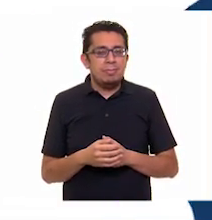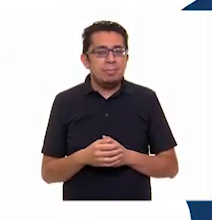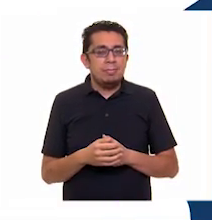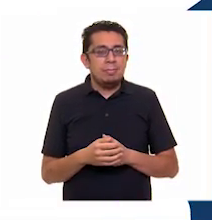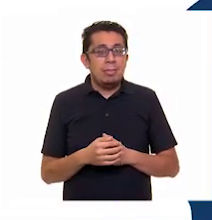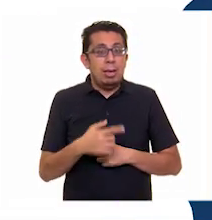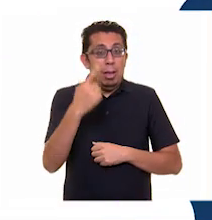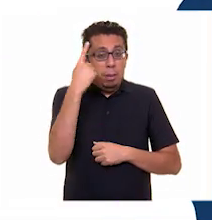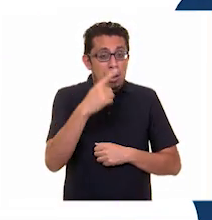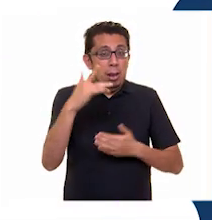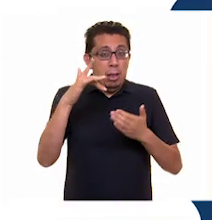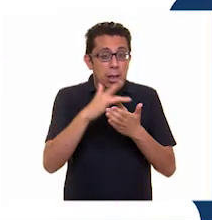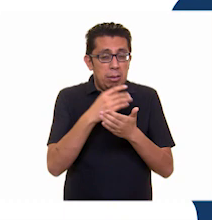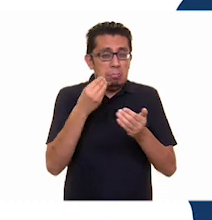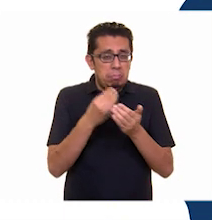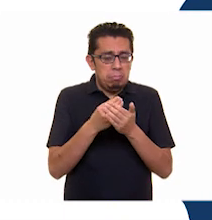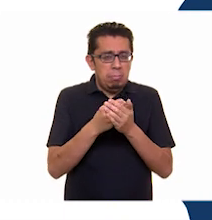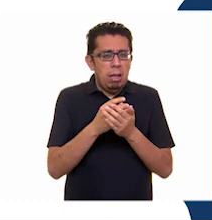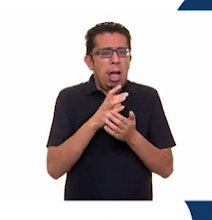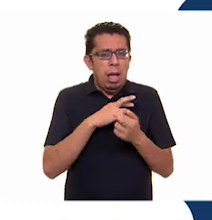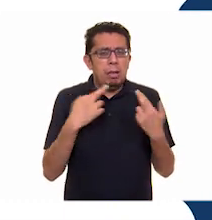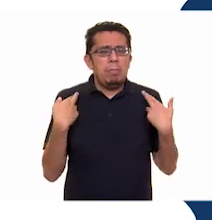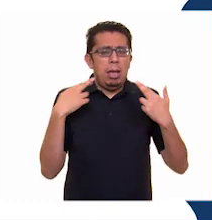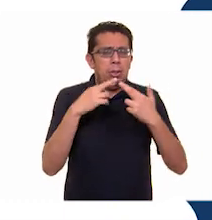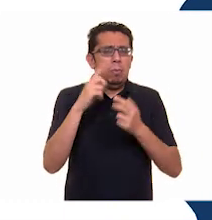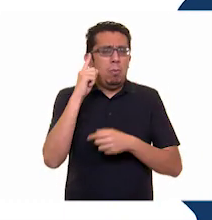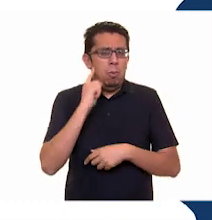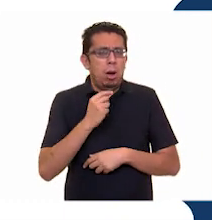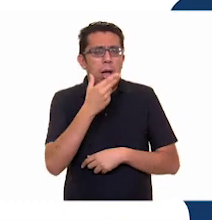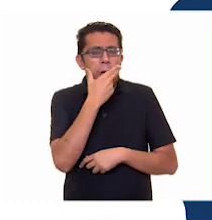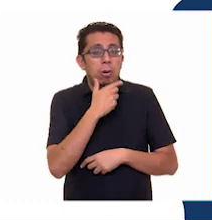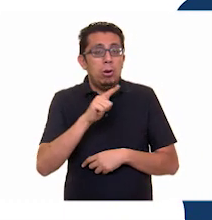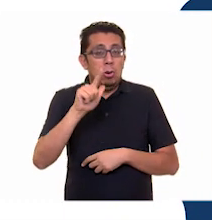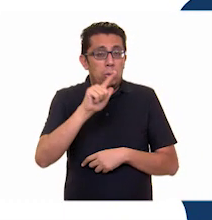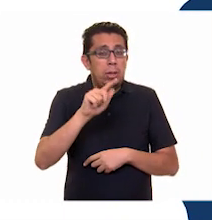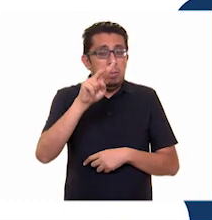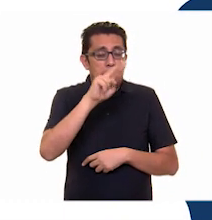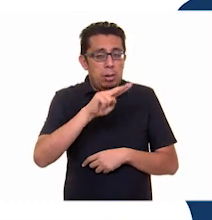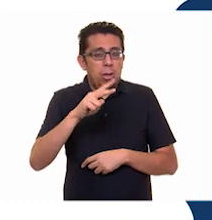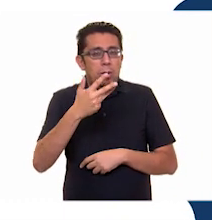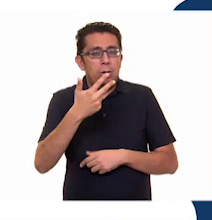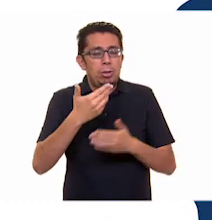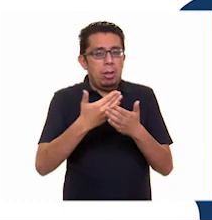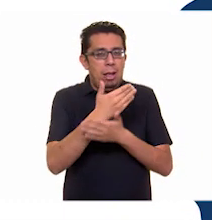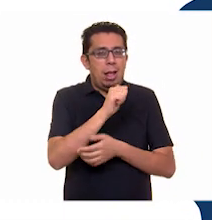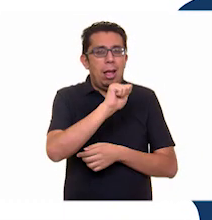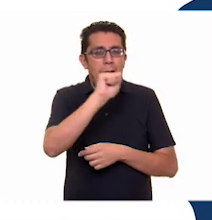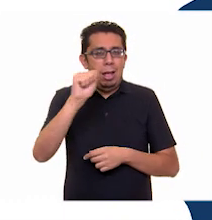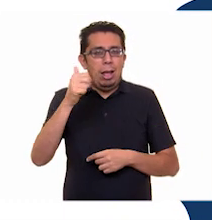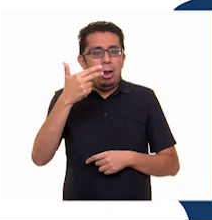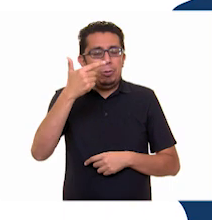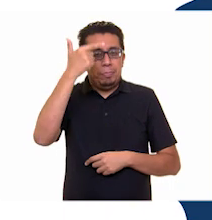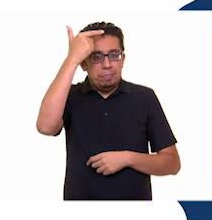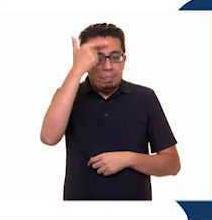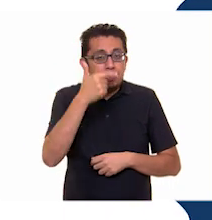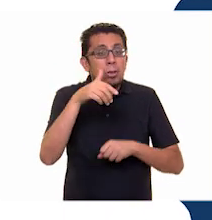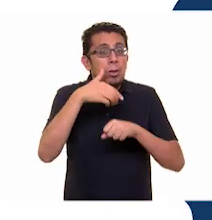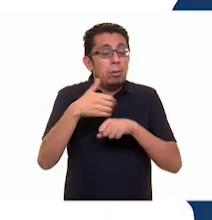Para apoyo pedagógico, hay maestras y maestros de lunes a viernes de 8 a 20 horas en el teléfono